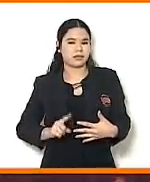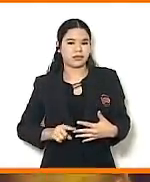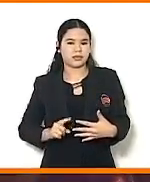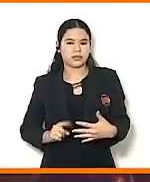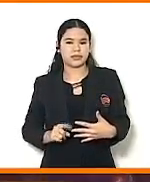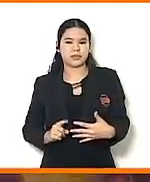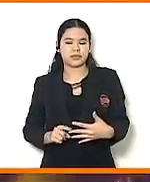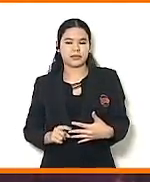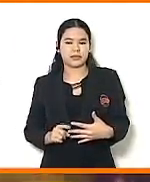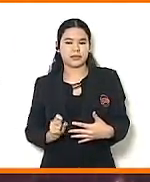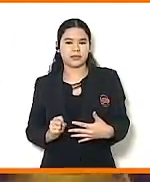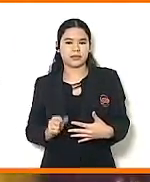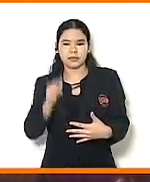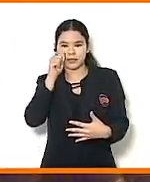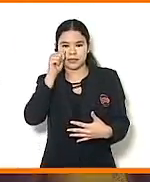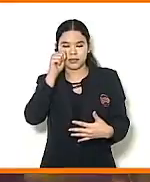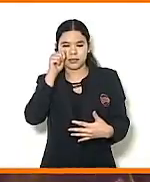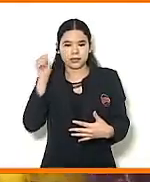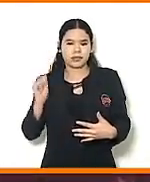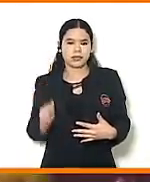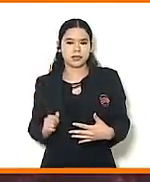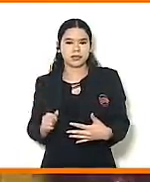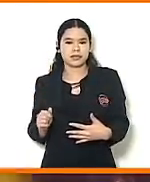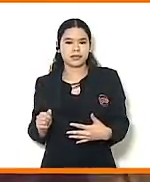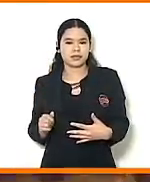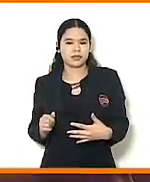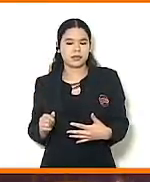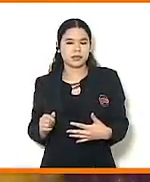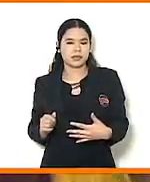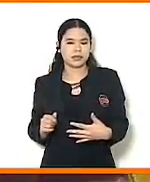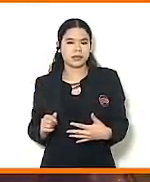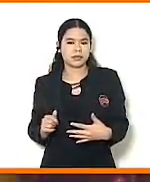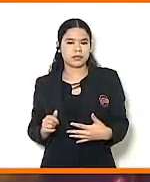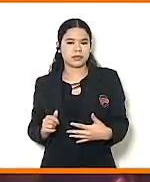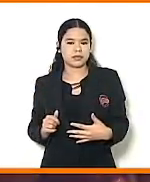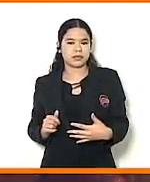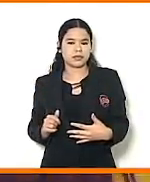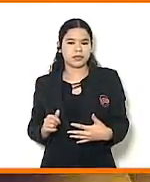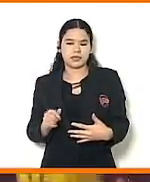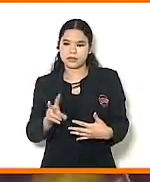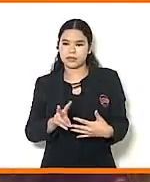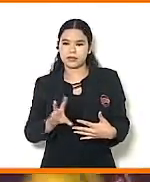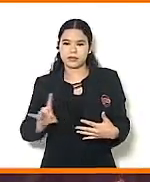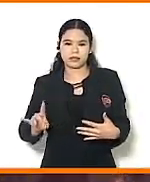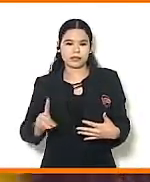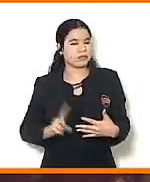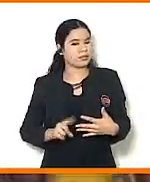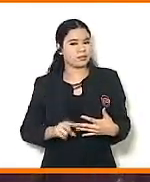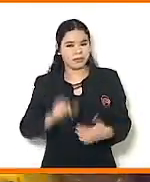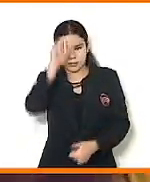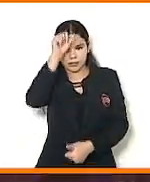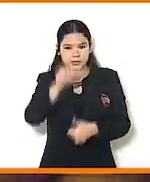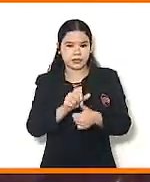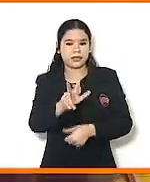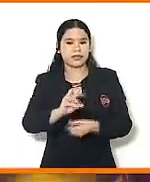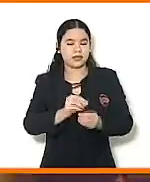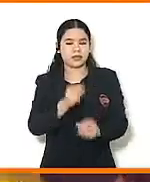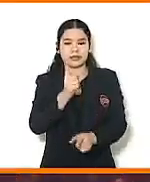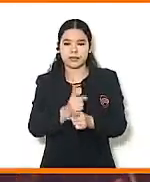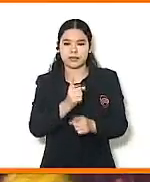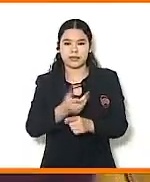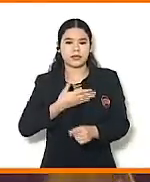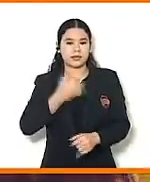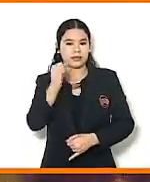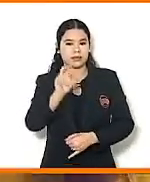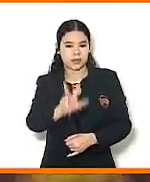ganador, atento, porque este es 28. Y recuerda que si aciertas 3 números, tienes